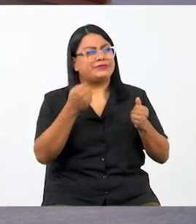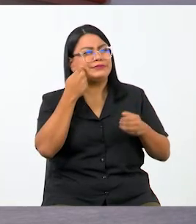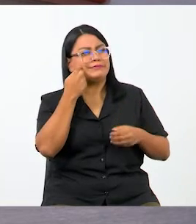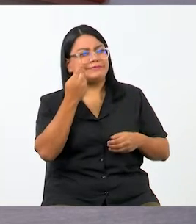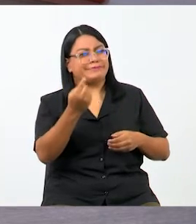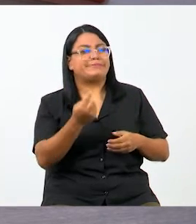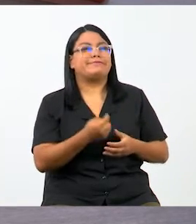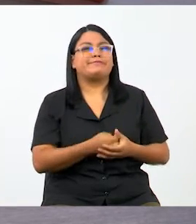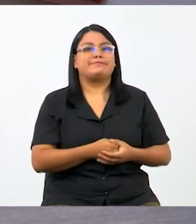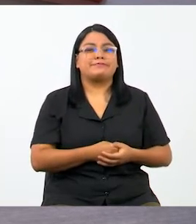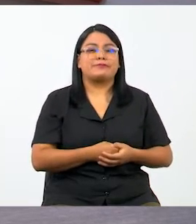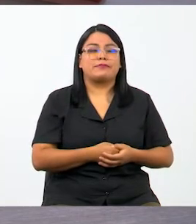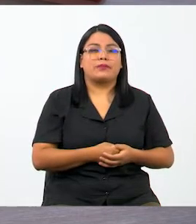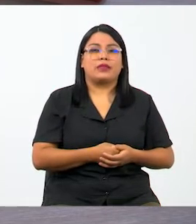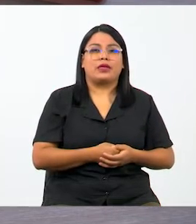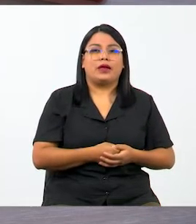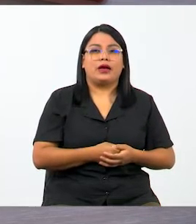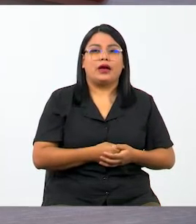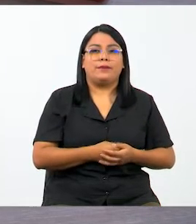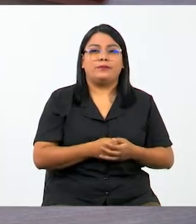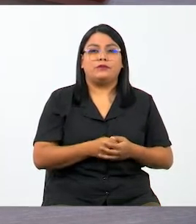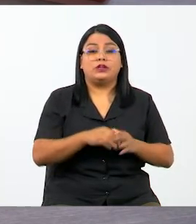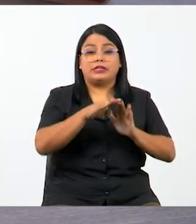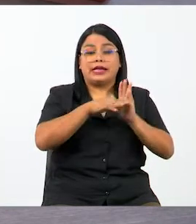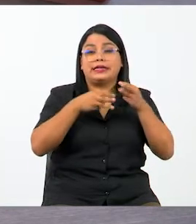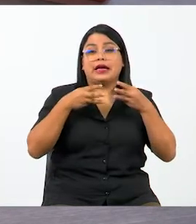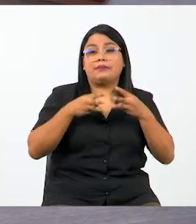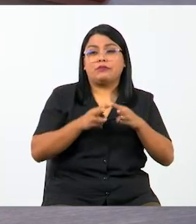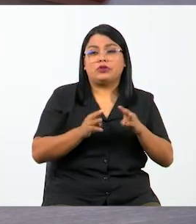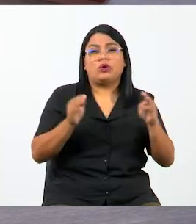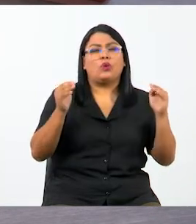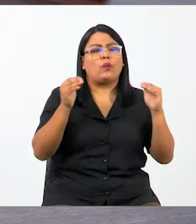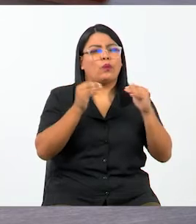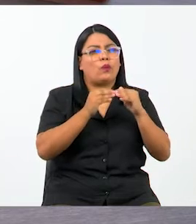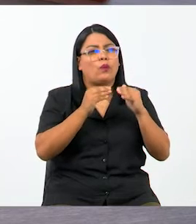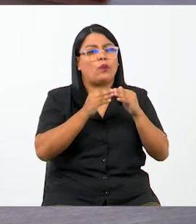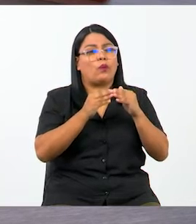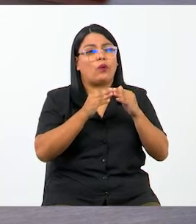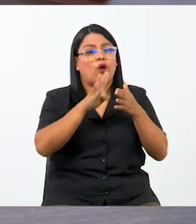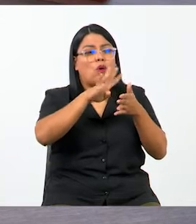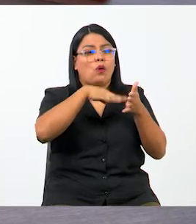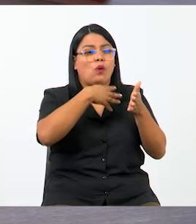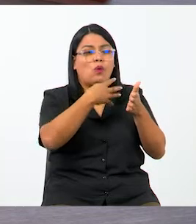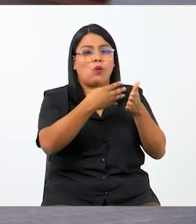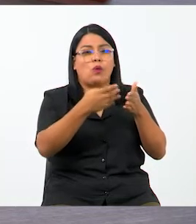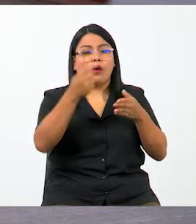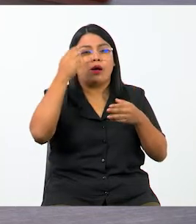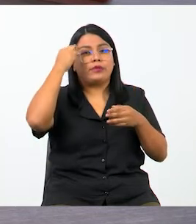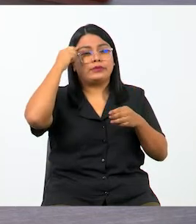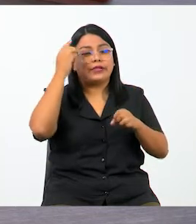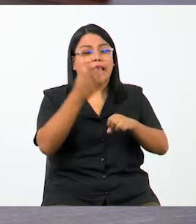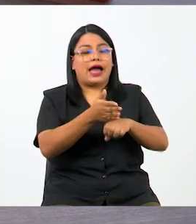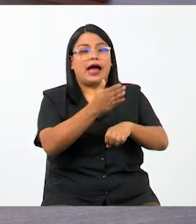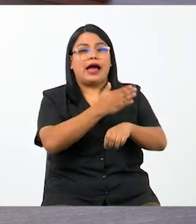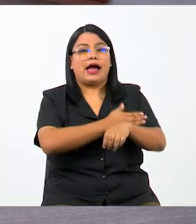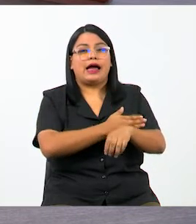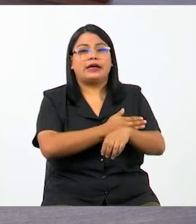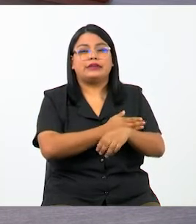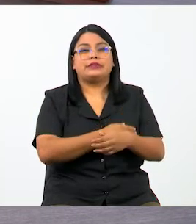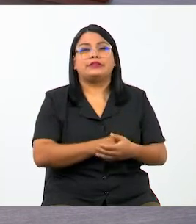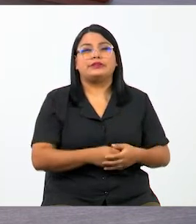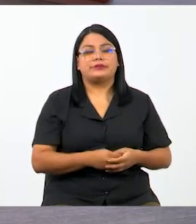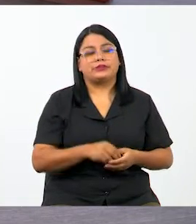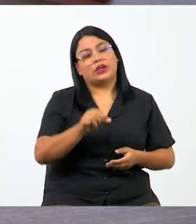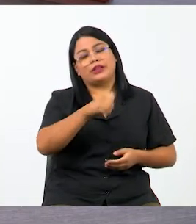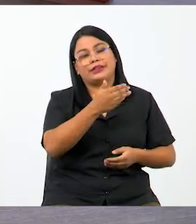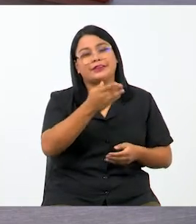apartados que contiene la guía metodológica, como los cuadros de antes de empezar, el aprenderás a, entre otros. Muy bien, vamos a